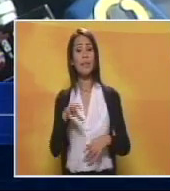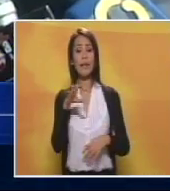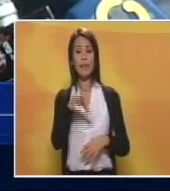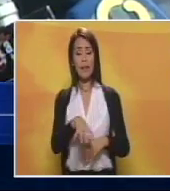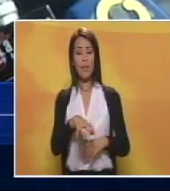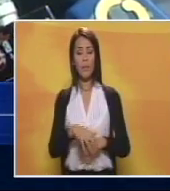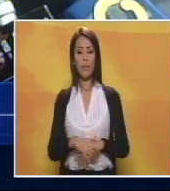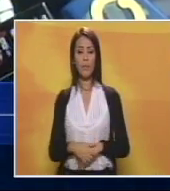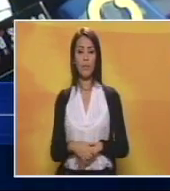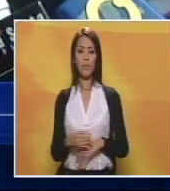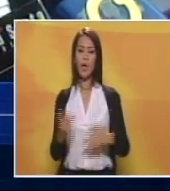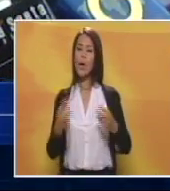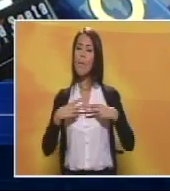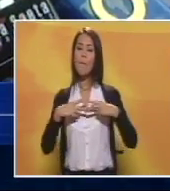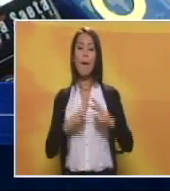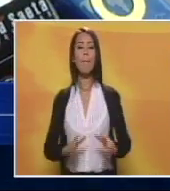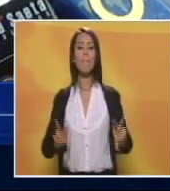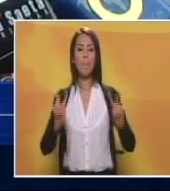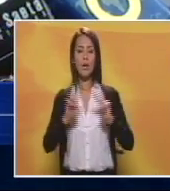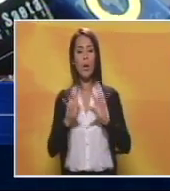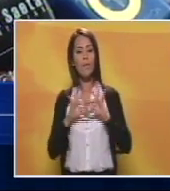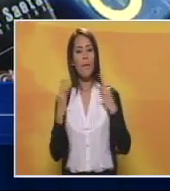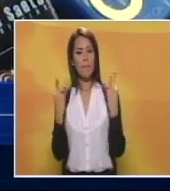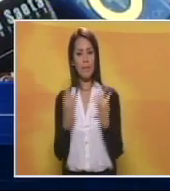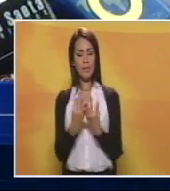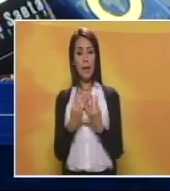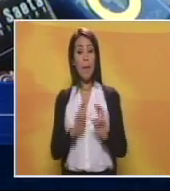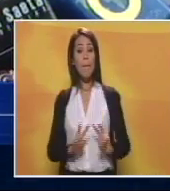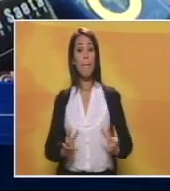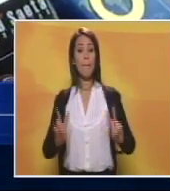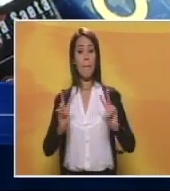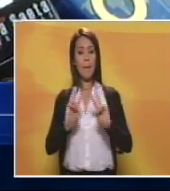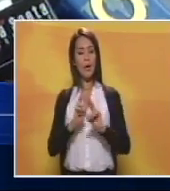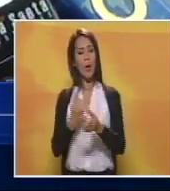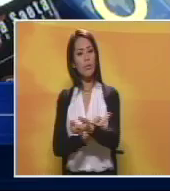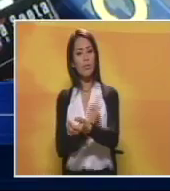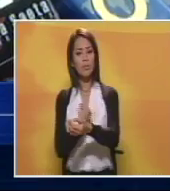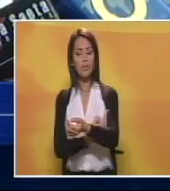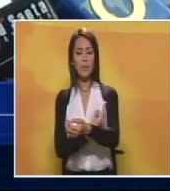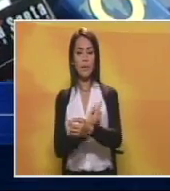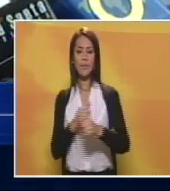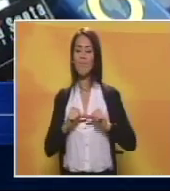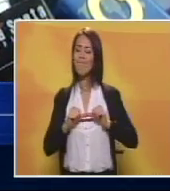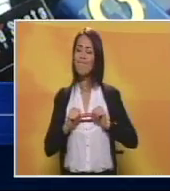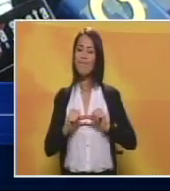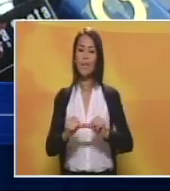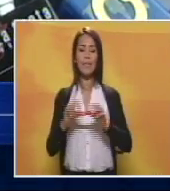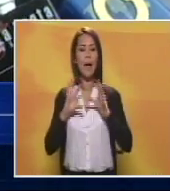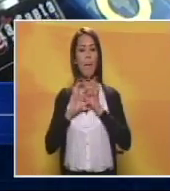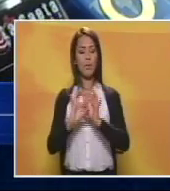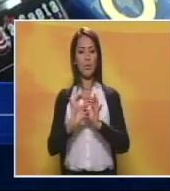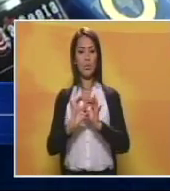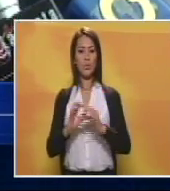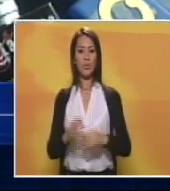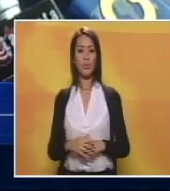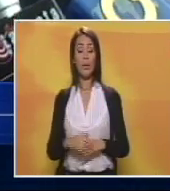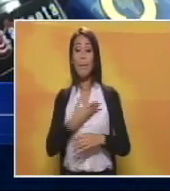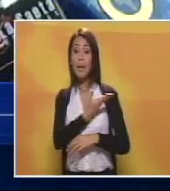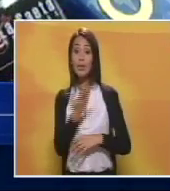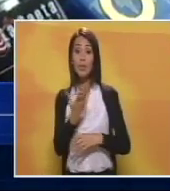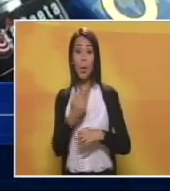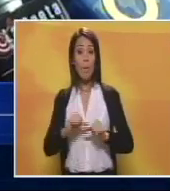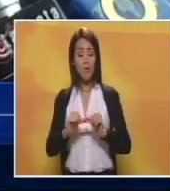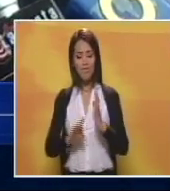impulsando con muchísimos valores, valores familiares, valores de hermano, que continuemos en esa unión para todos, para